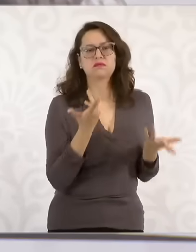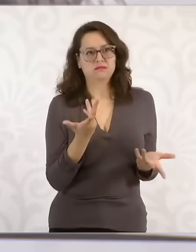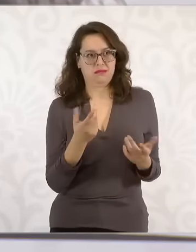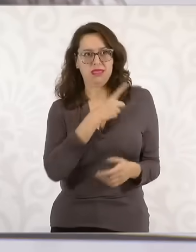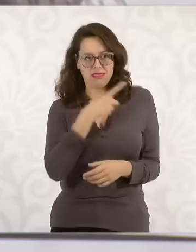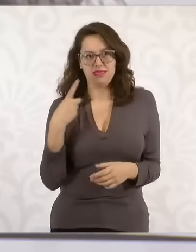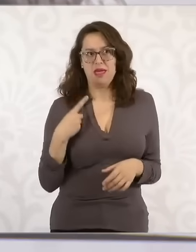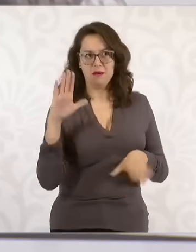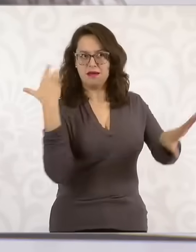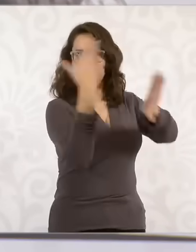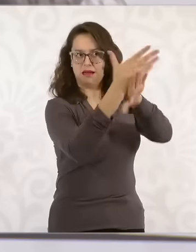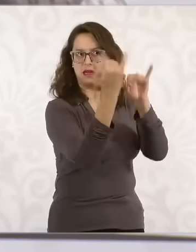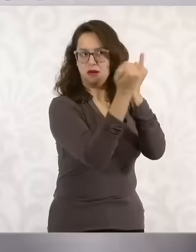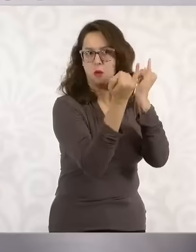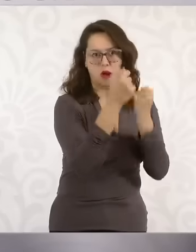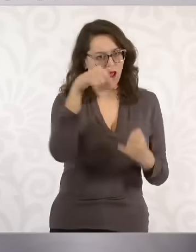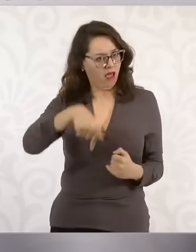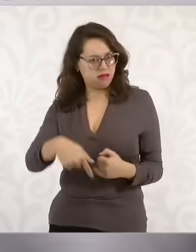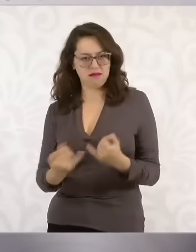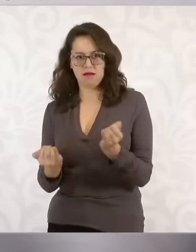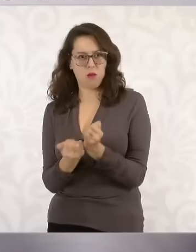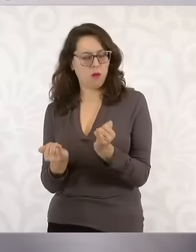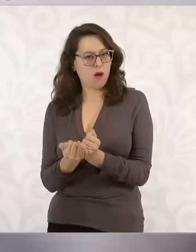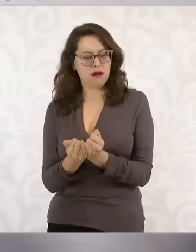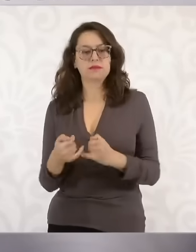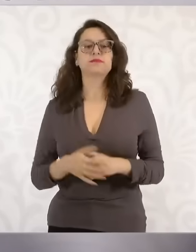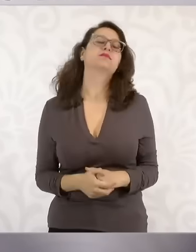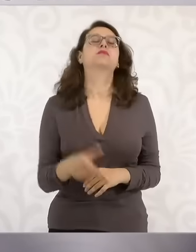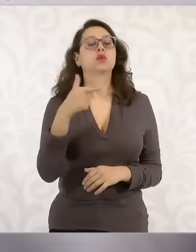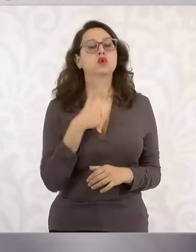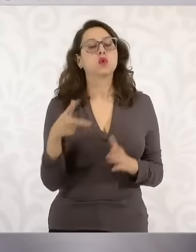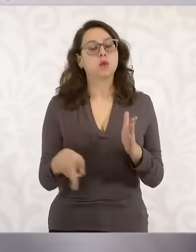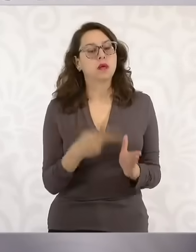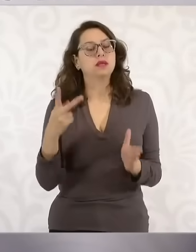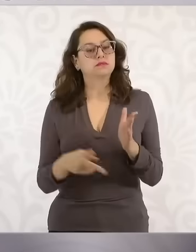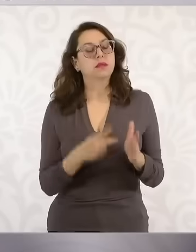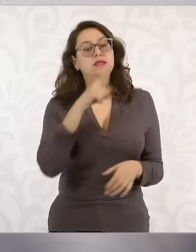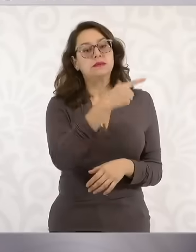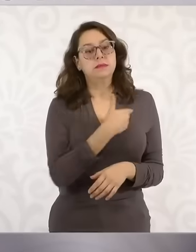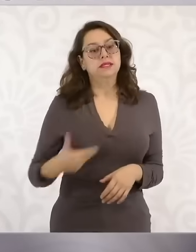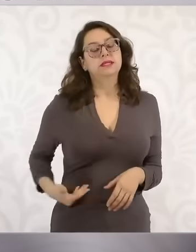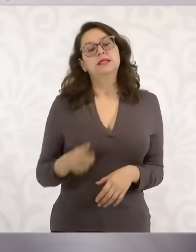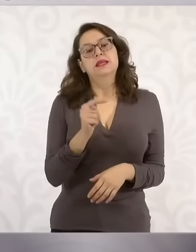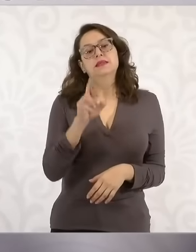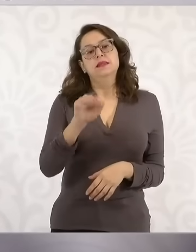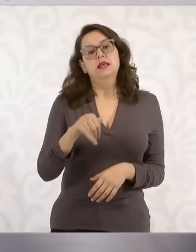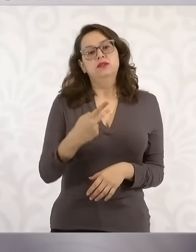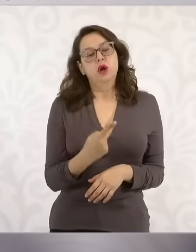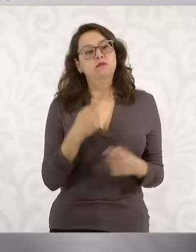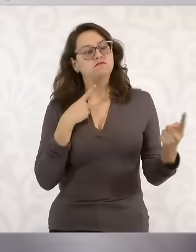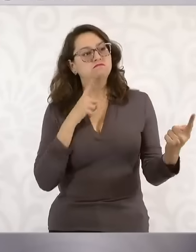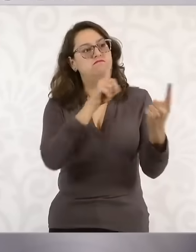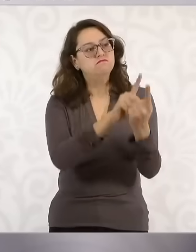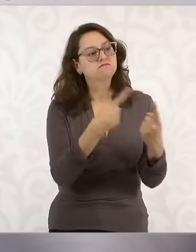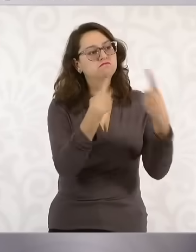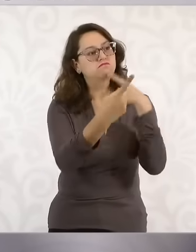como en los Estados Unidos. Como lo he expresado en conversaciones con el presidente Trump, la atención a las causas